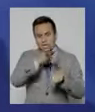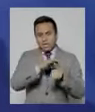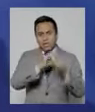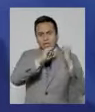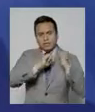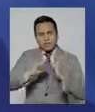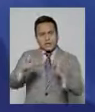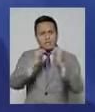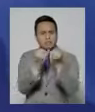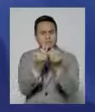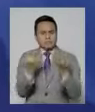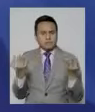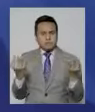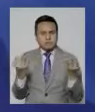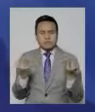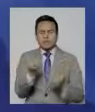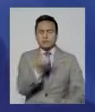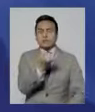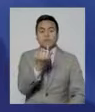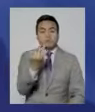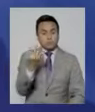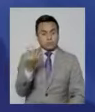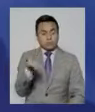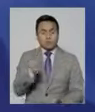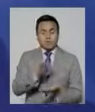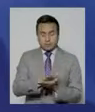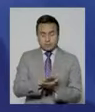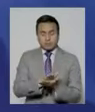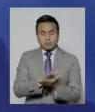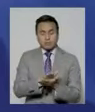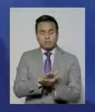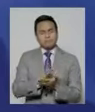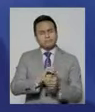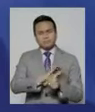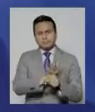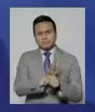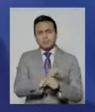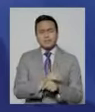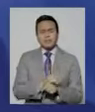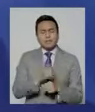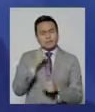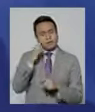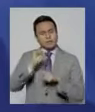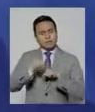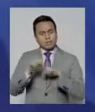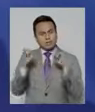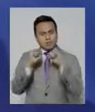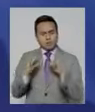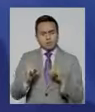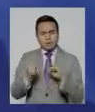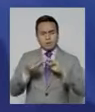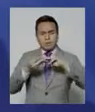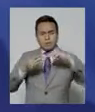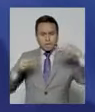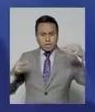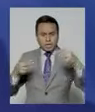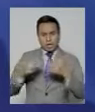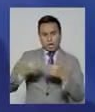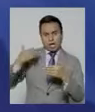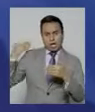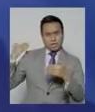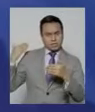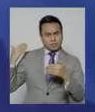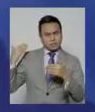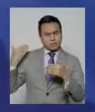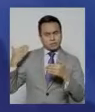cifras, en lo específico el número de fallecidos por esta pandemia, ¿se reconoce de esta forma que la metodología de los últimos